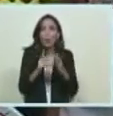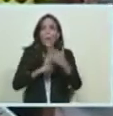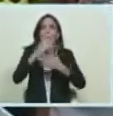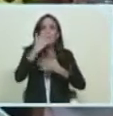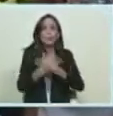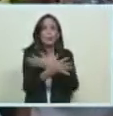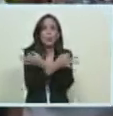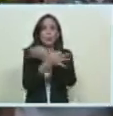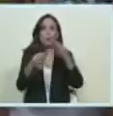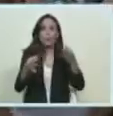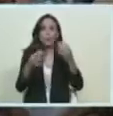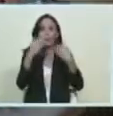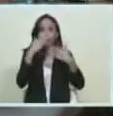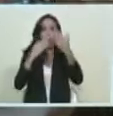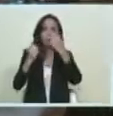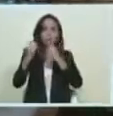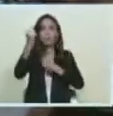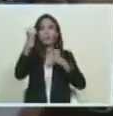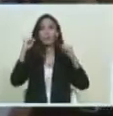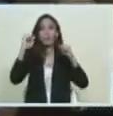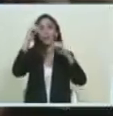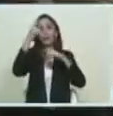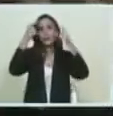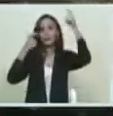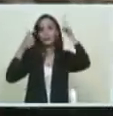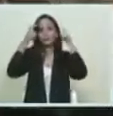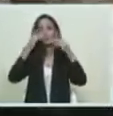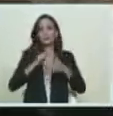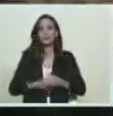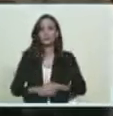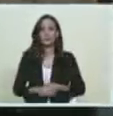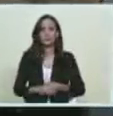muy bien. ¡Que viva Chávez!